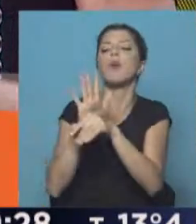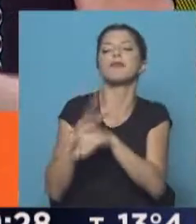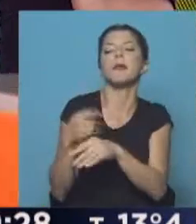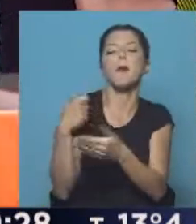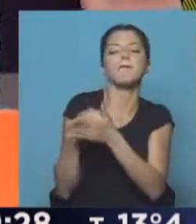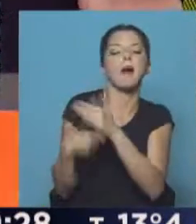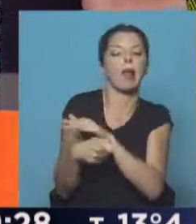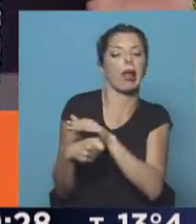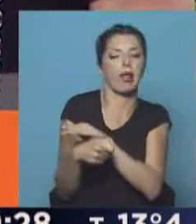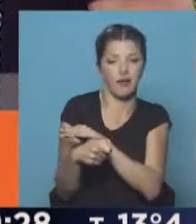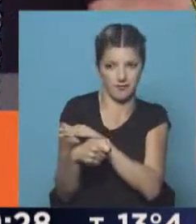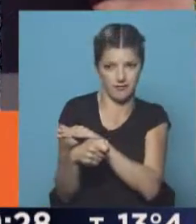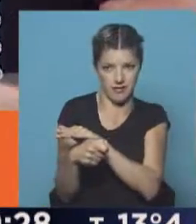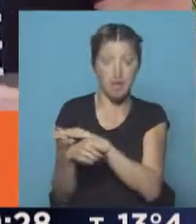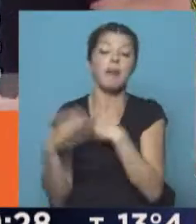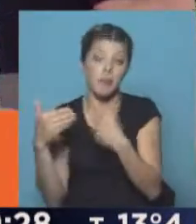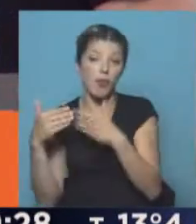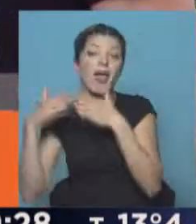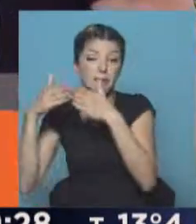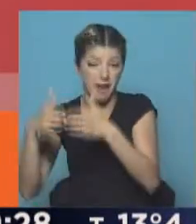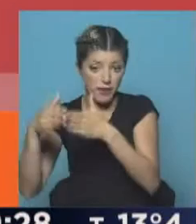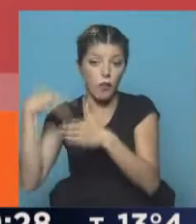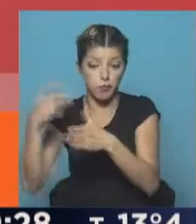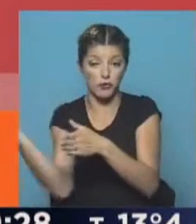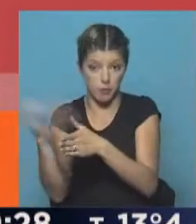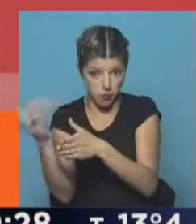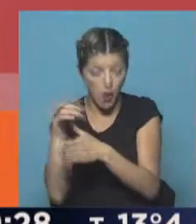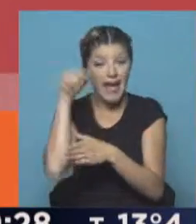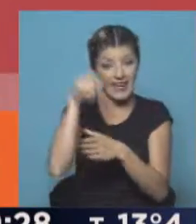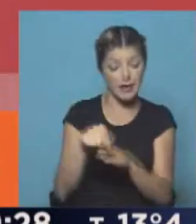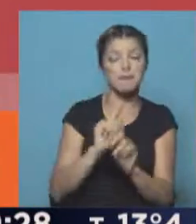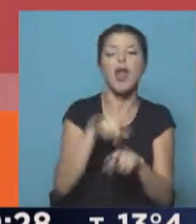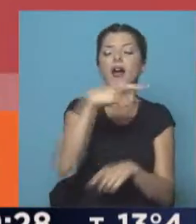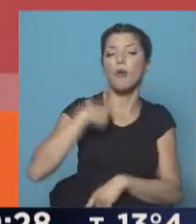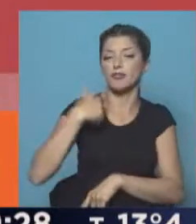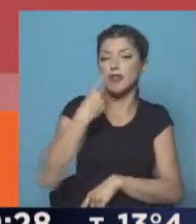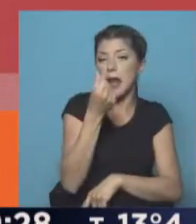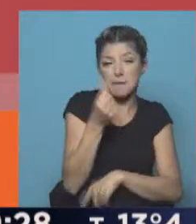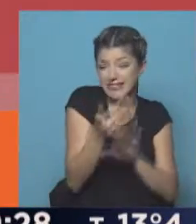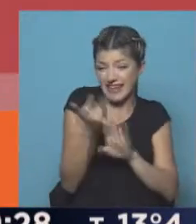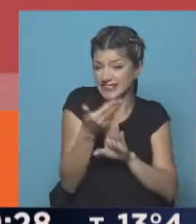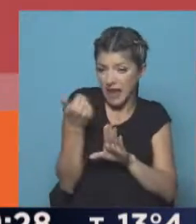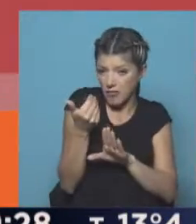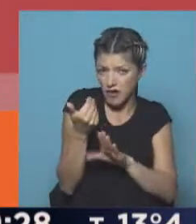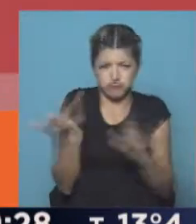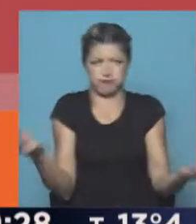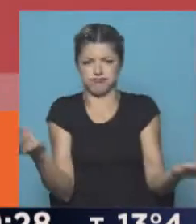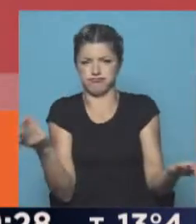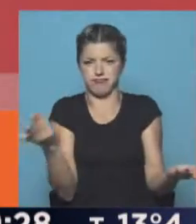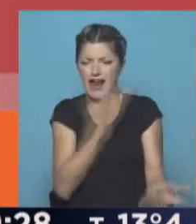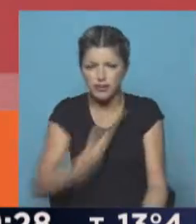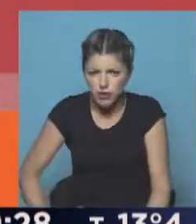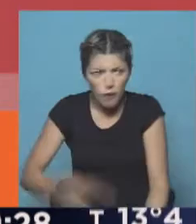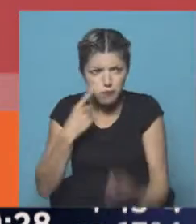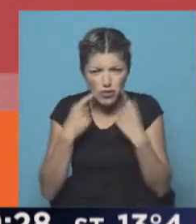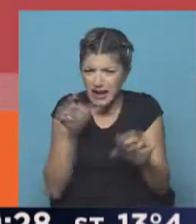¿no? Que les cobraba para poder operar en los buques, desvío de fondos millonarios de la obra social, ¿no había ningún control del Estado? O sea, esto tuvo que